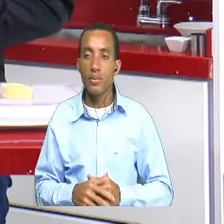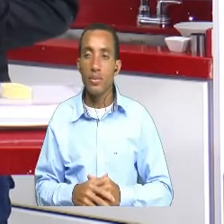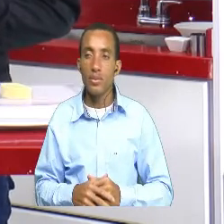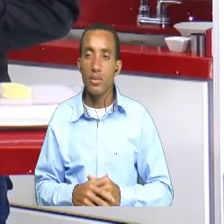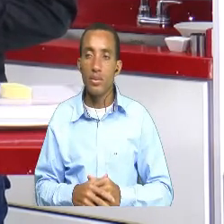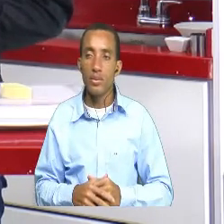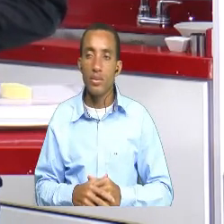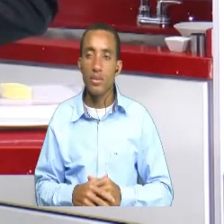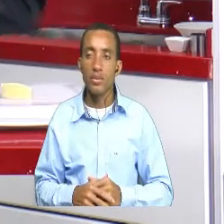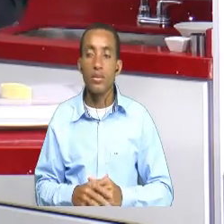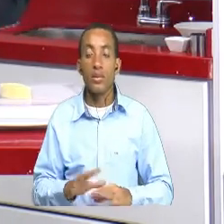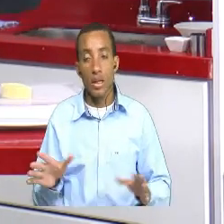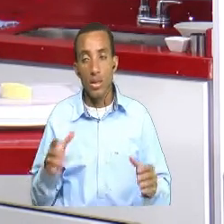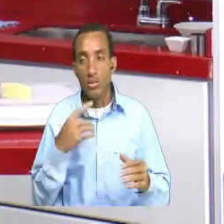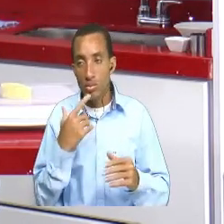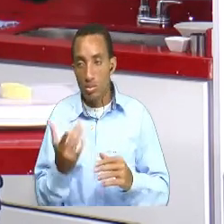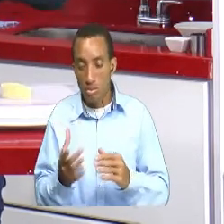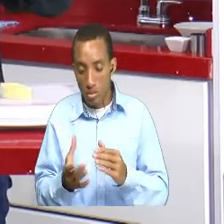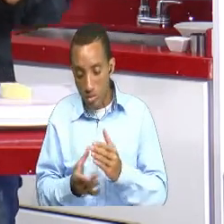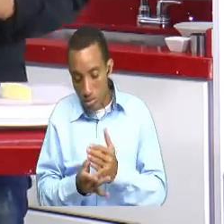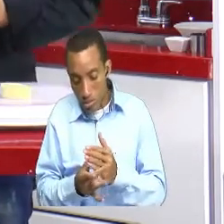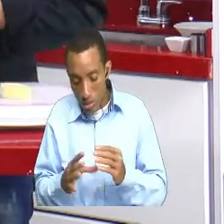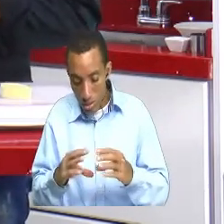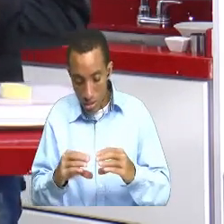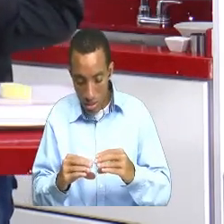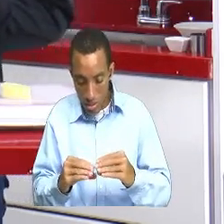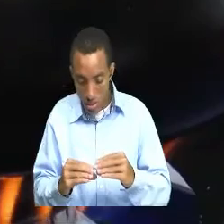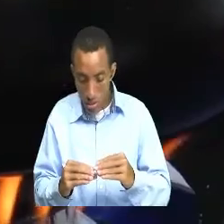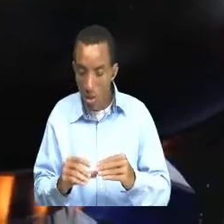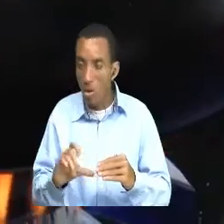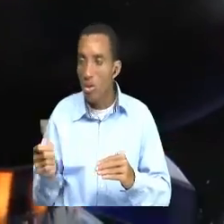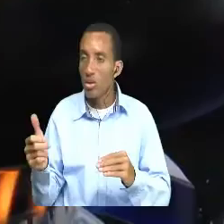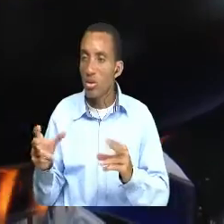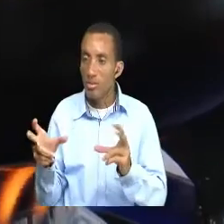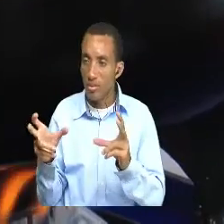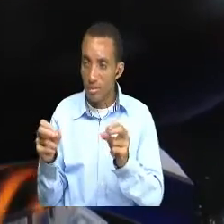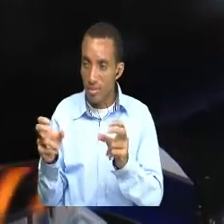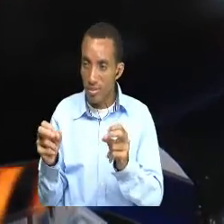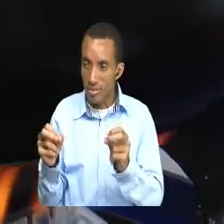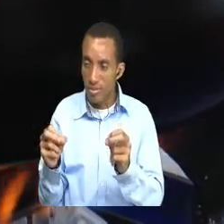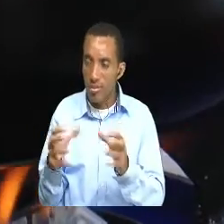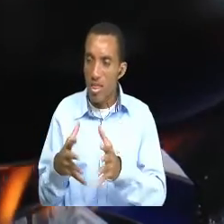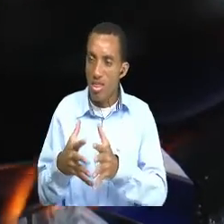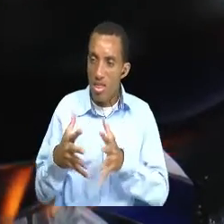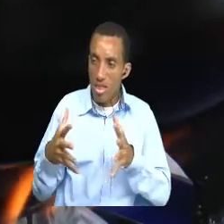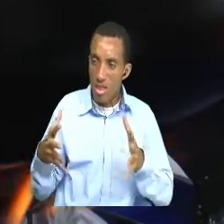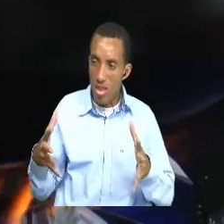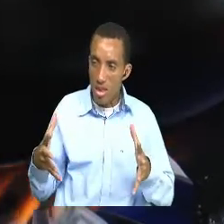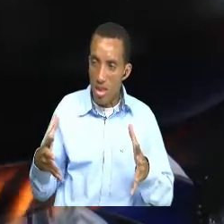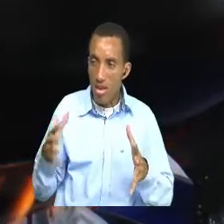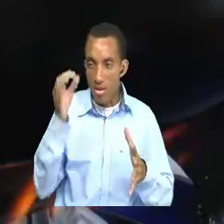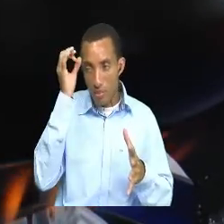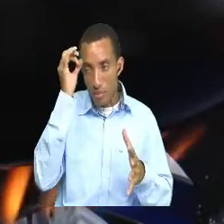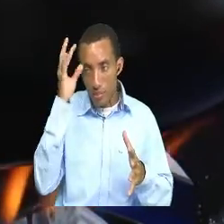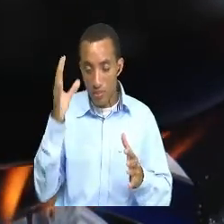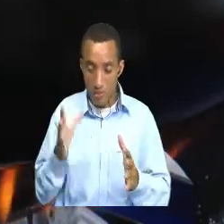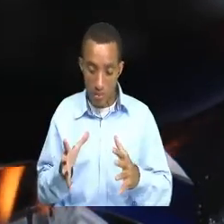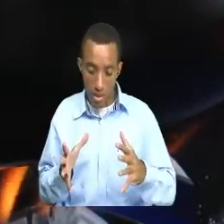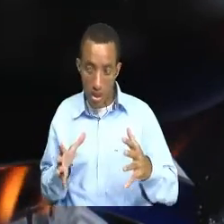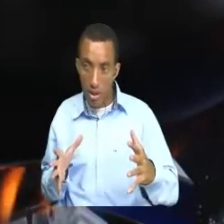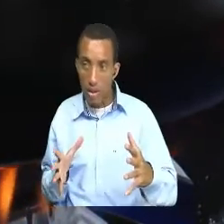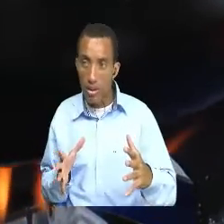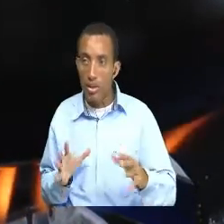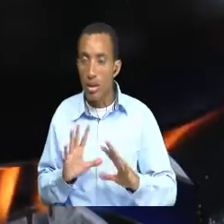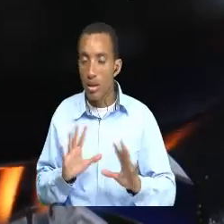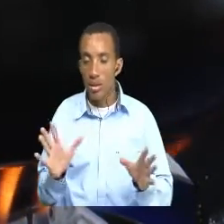vamos a ver un poquito gruesos vamos a conseguir langostinos mucho más grandes cuando de pronto queramos conseguir mejor presentación o mejor a sorprender más a